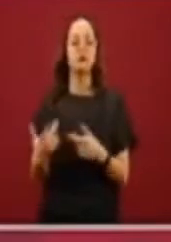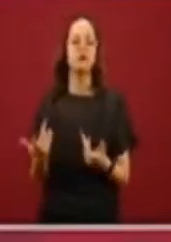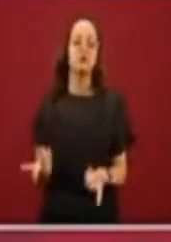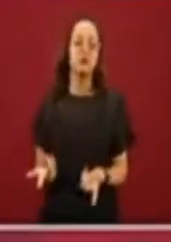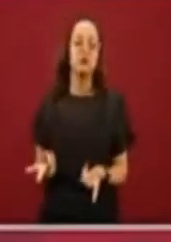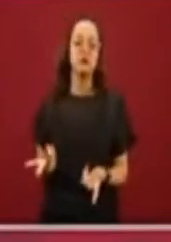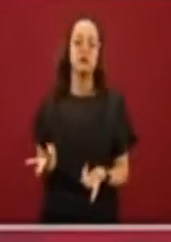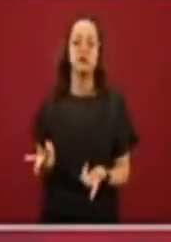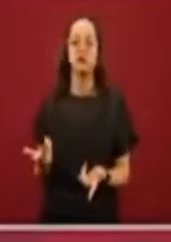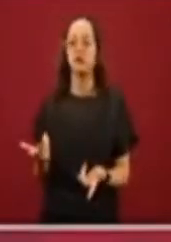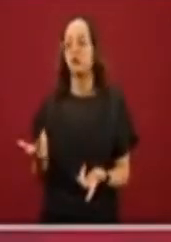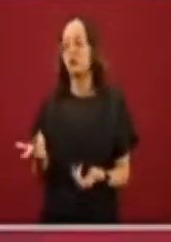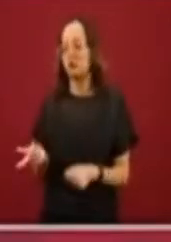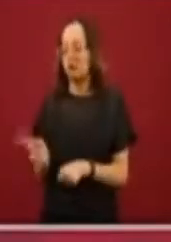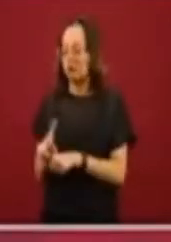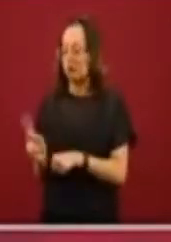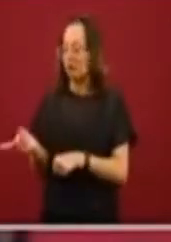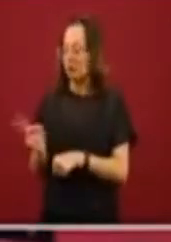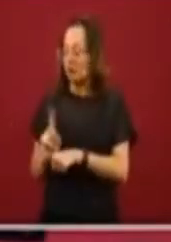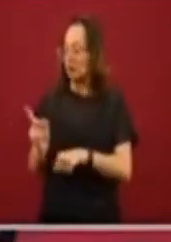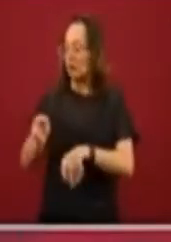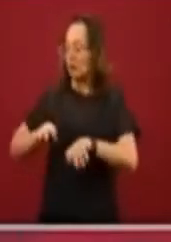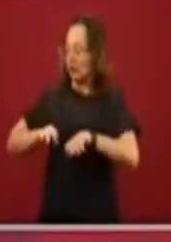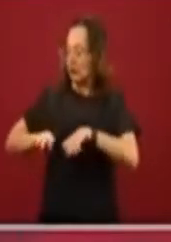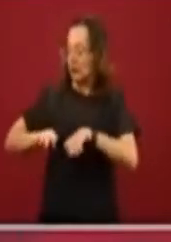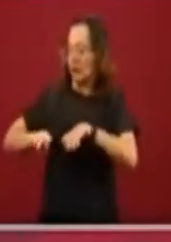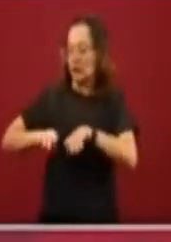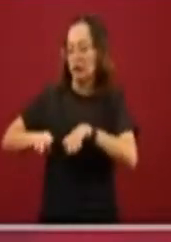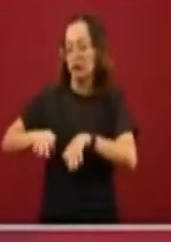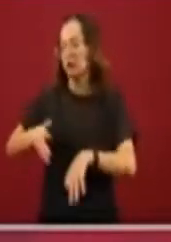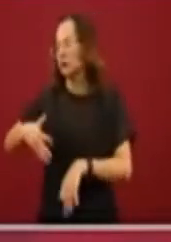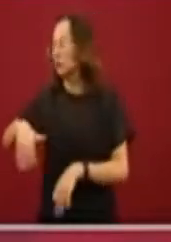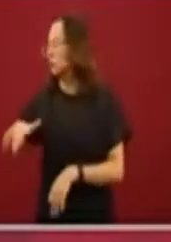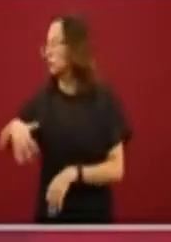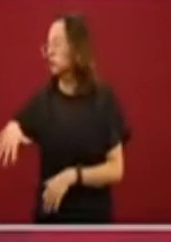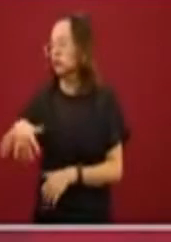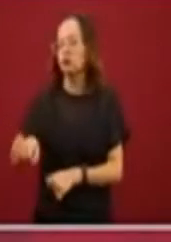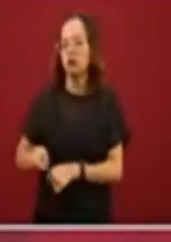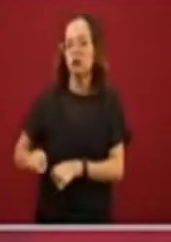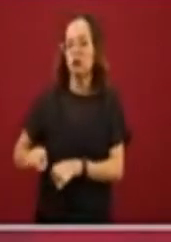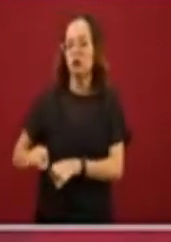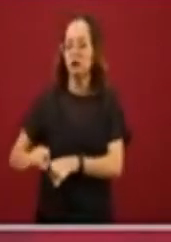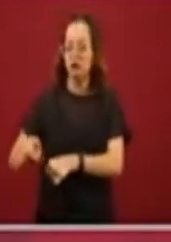es para los que se buscan la vida como pueden.